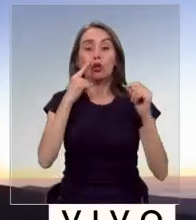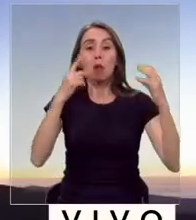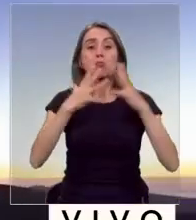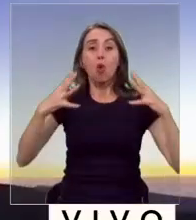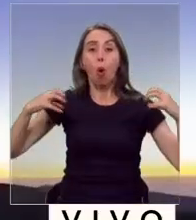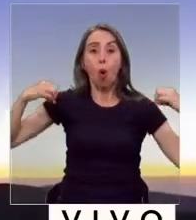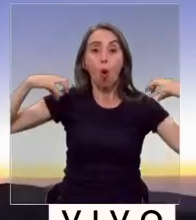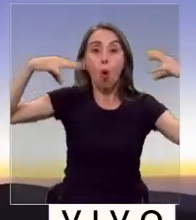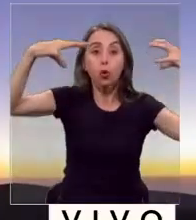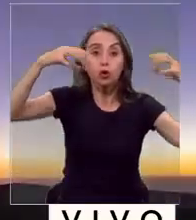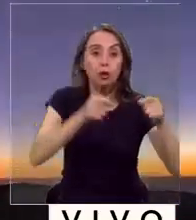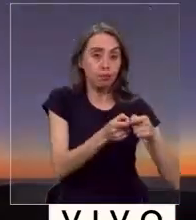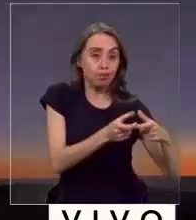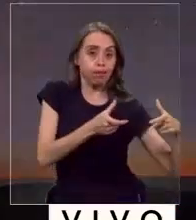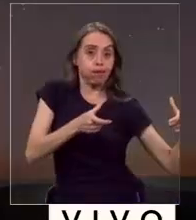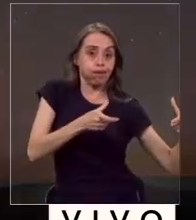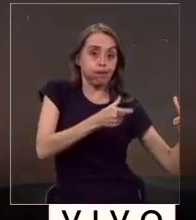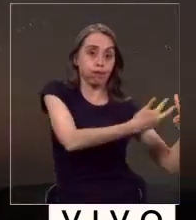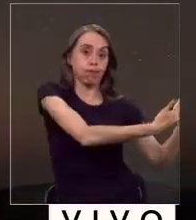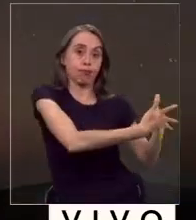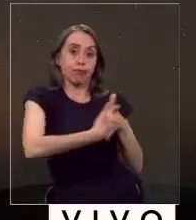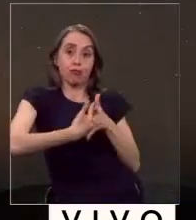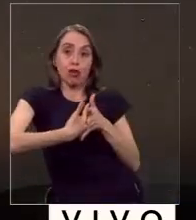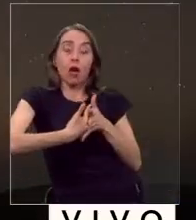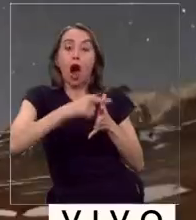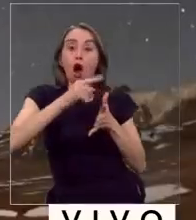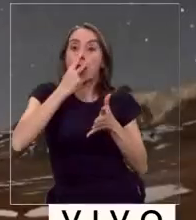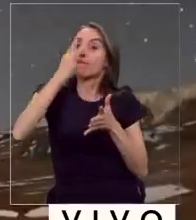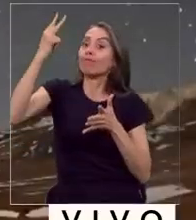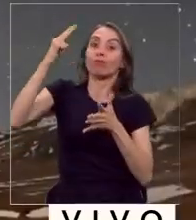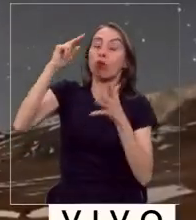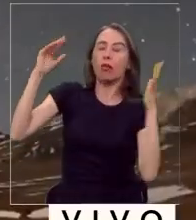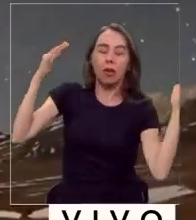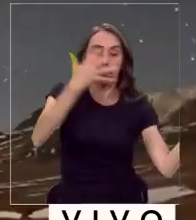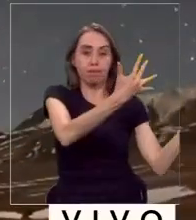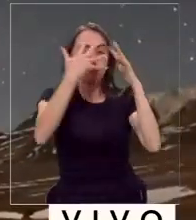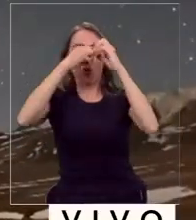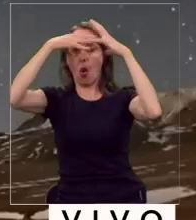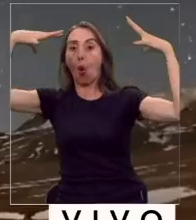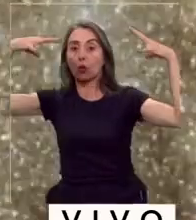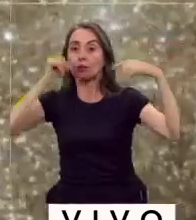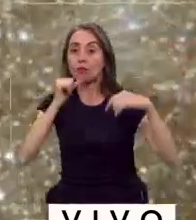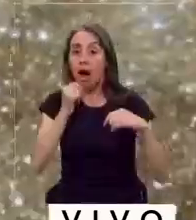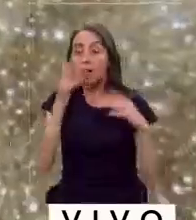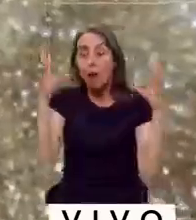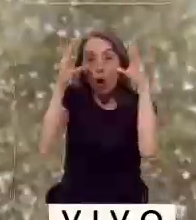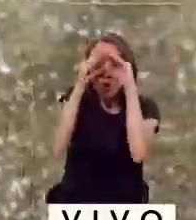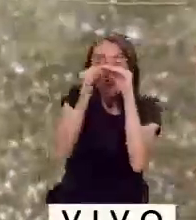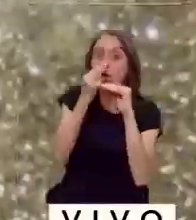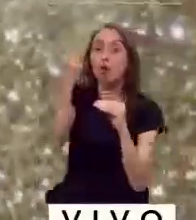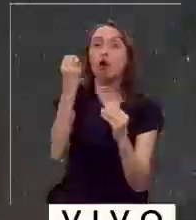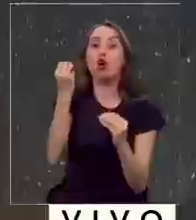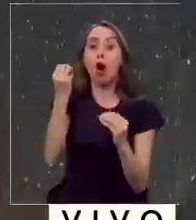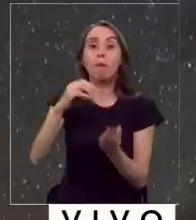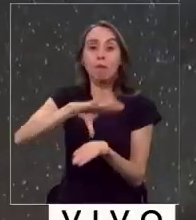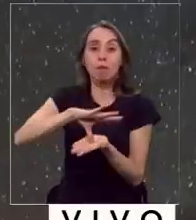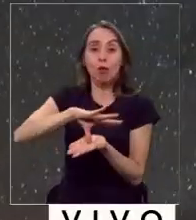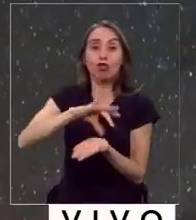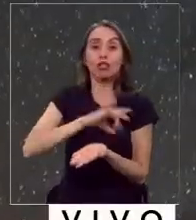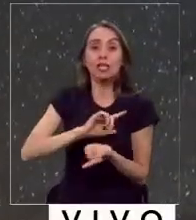para asegurar el inmenso potencial astronómico. Por eso ahora nos preguntamos, ¿qué nos falta para convertirnos en la capital mundial